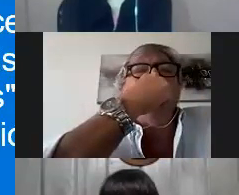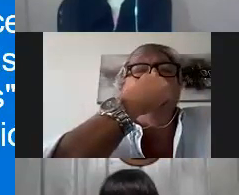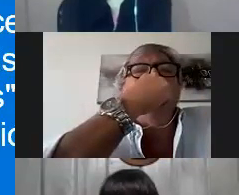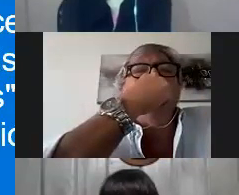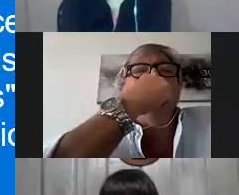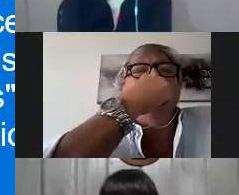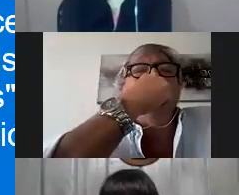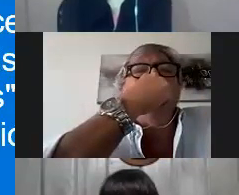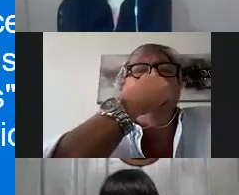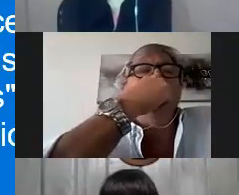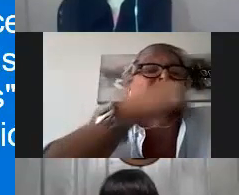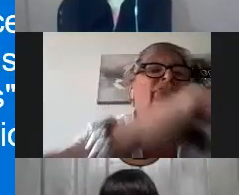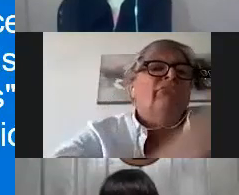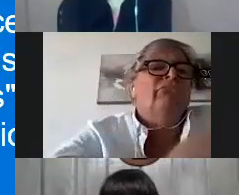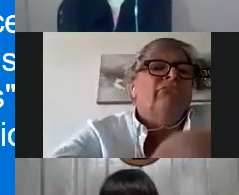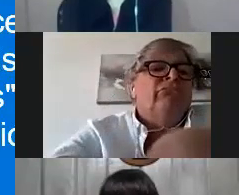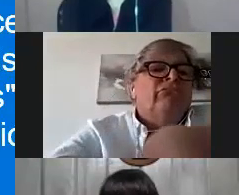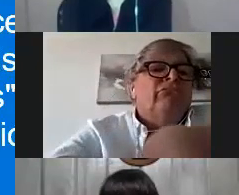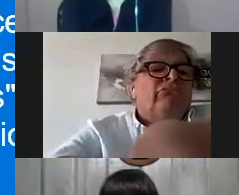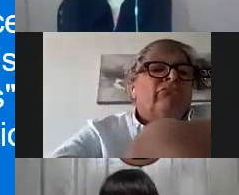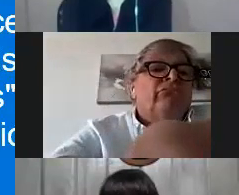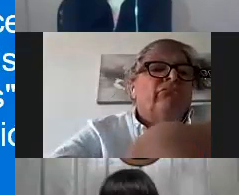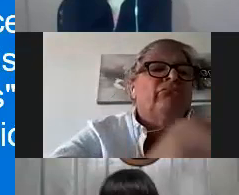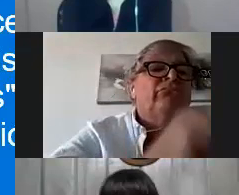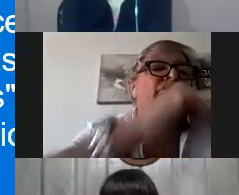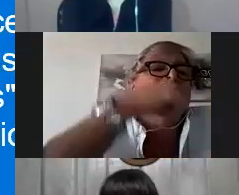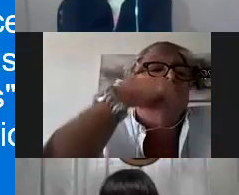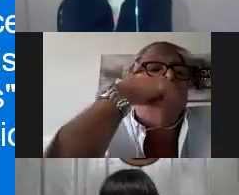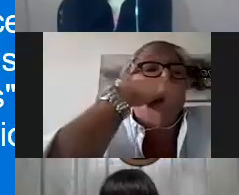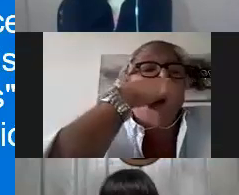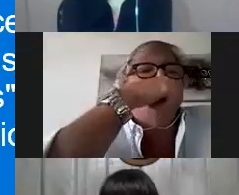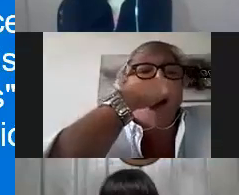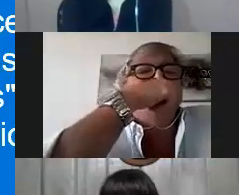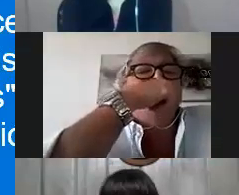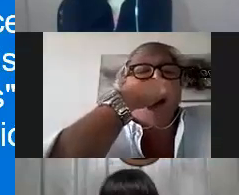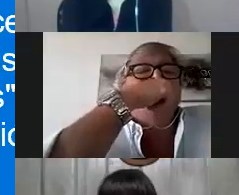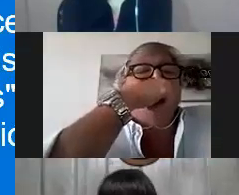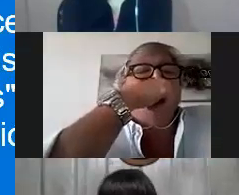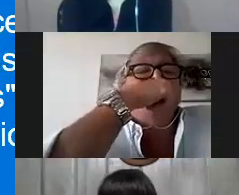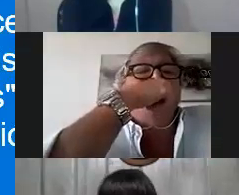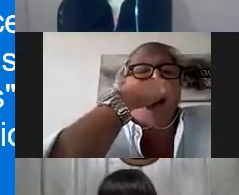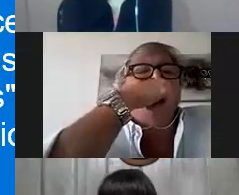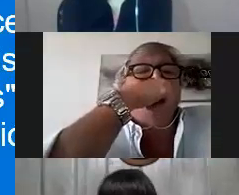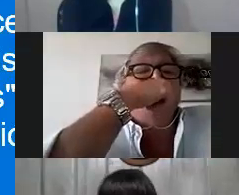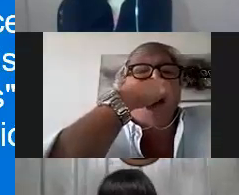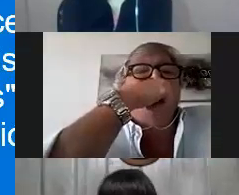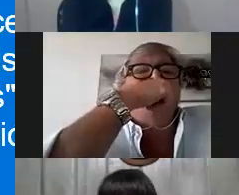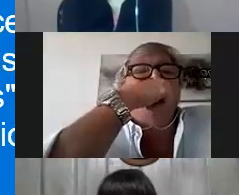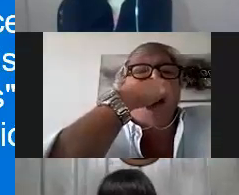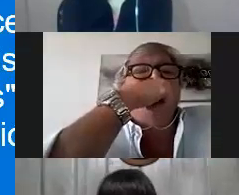el recurso de los actores, en la anterior intervención de este ministerio, se indicó que